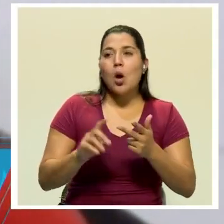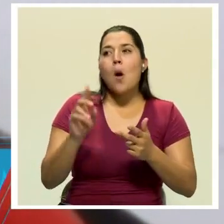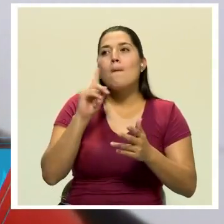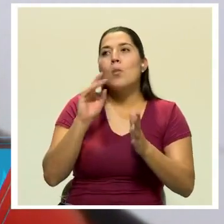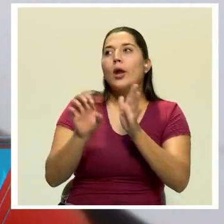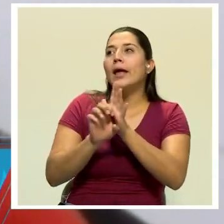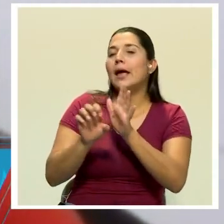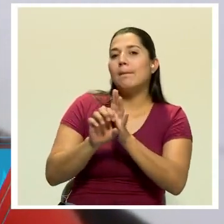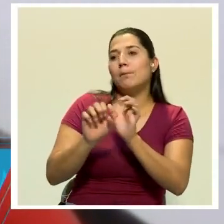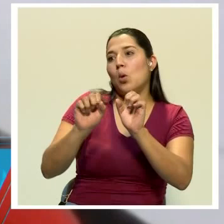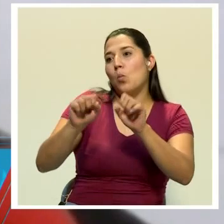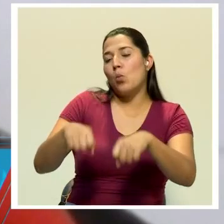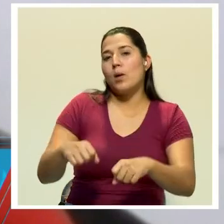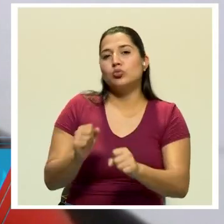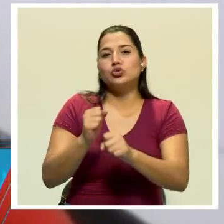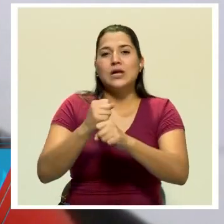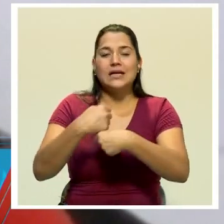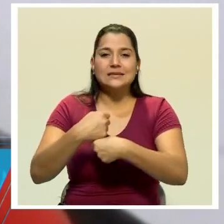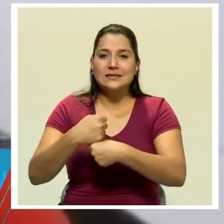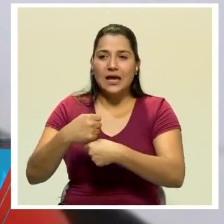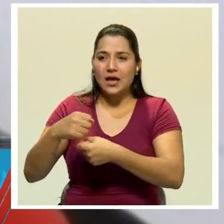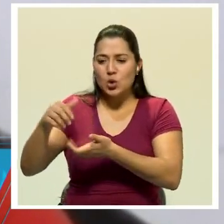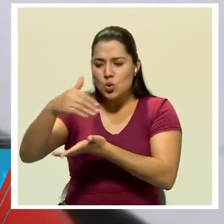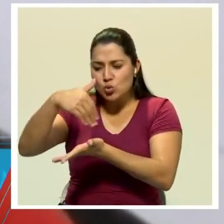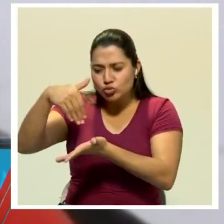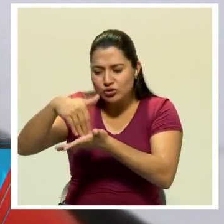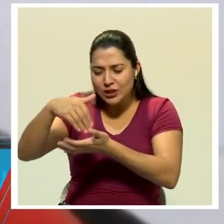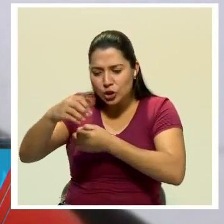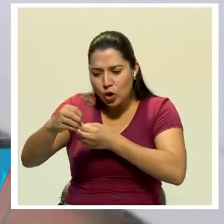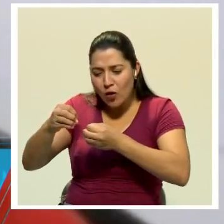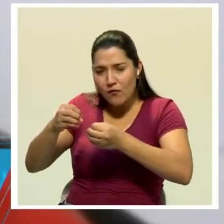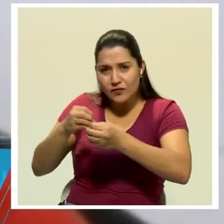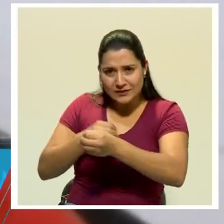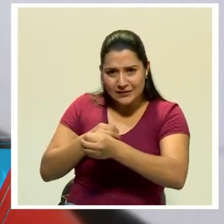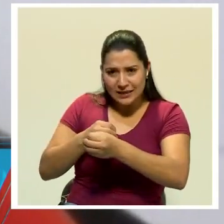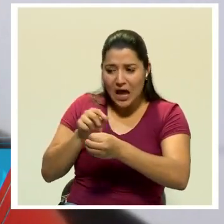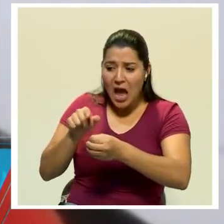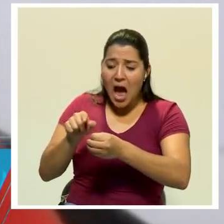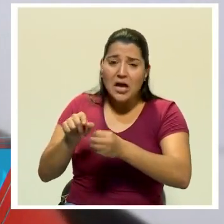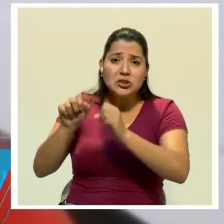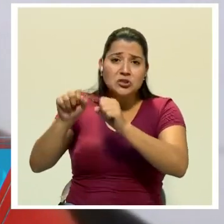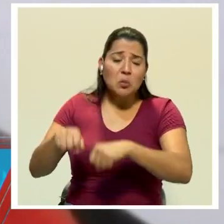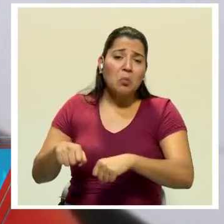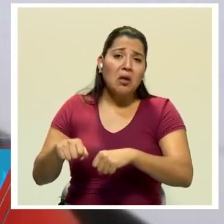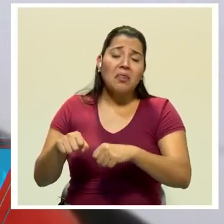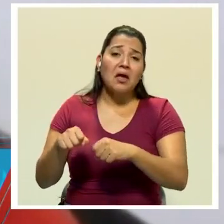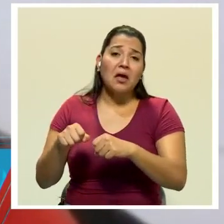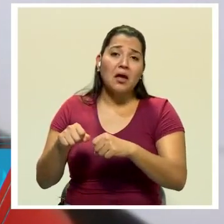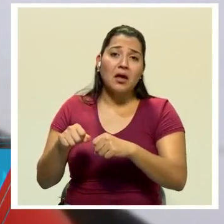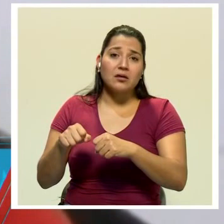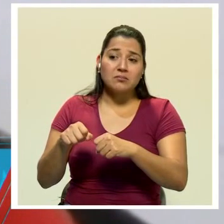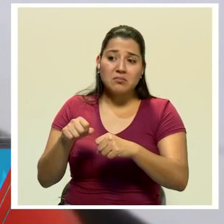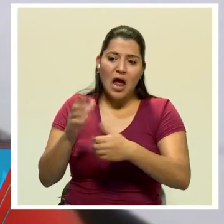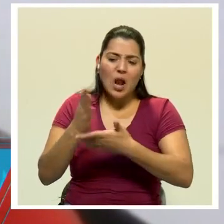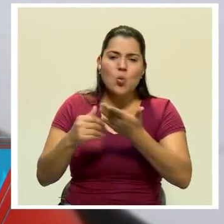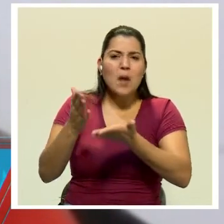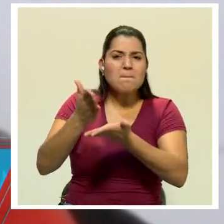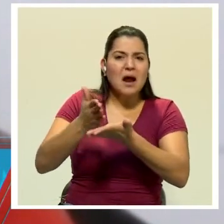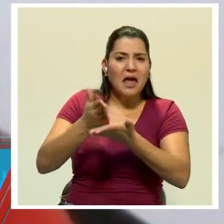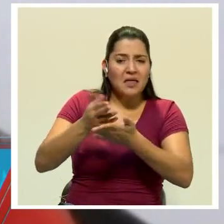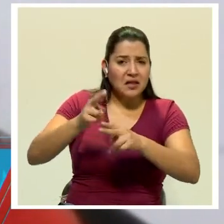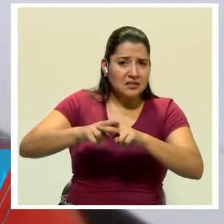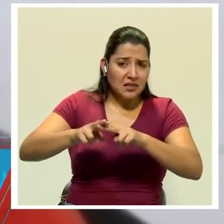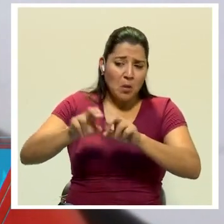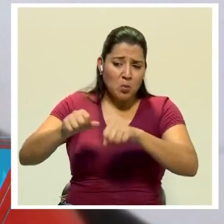hacer un oficentro en alguna estación donde se puedan alquilar las oficinas y